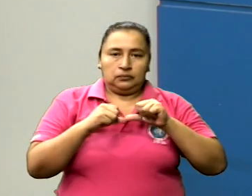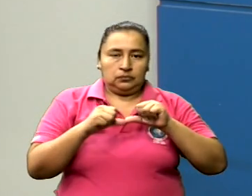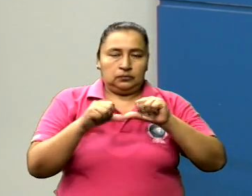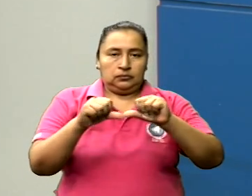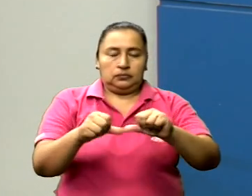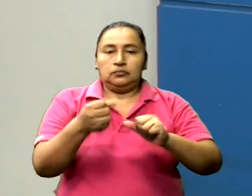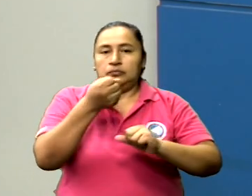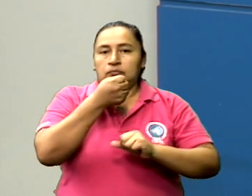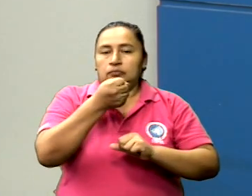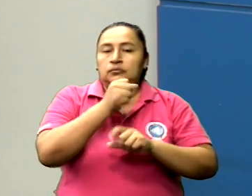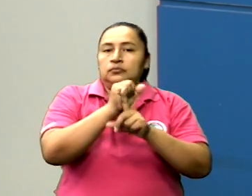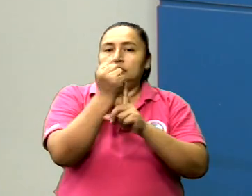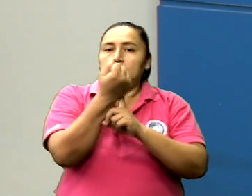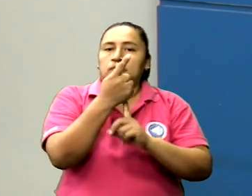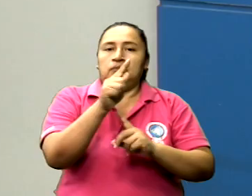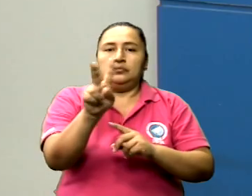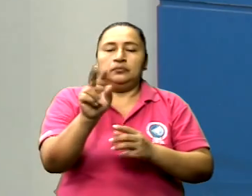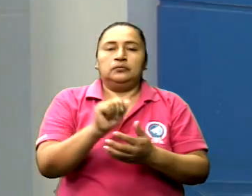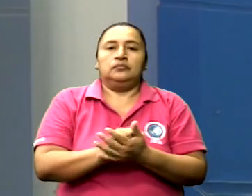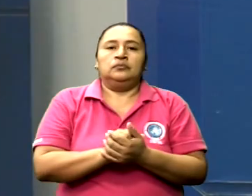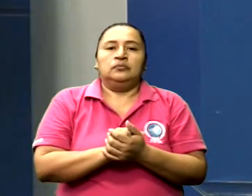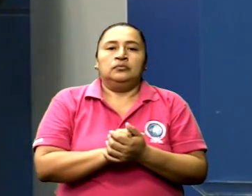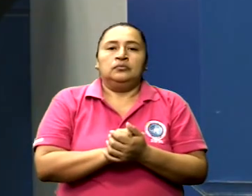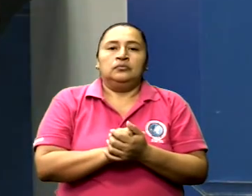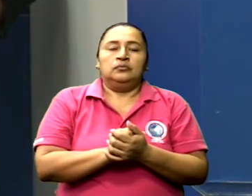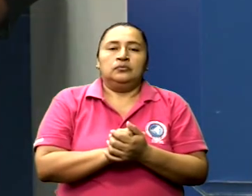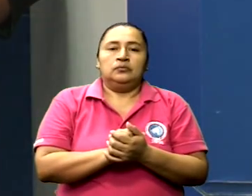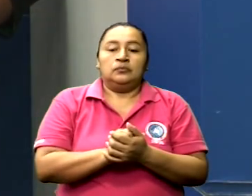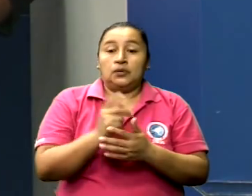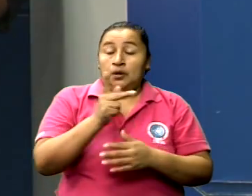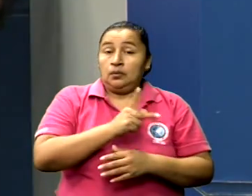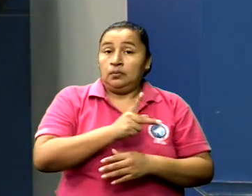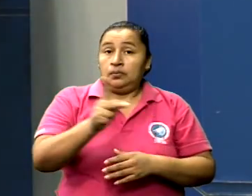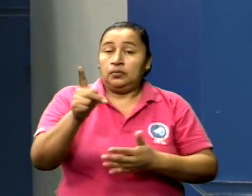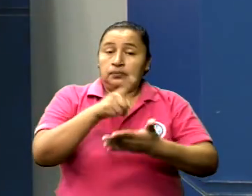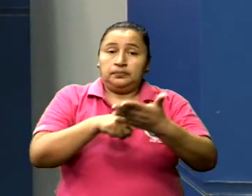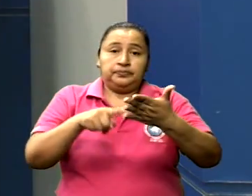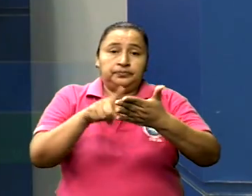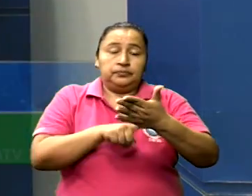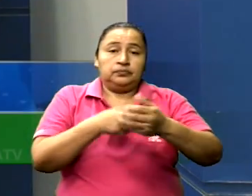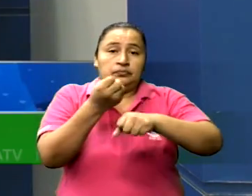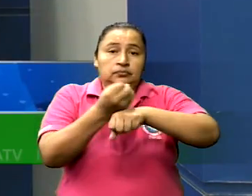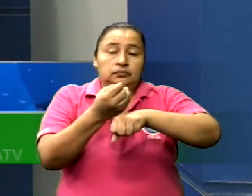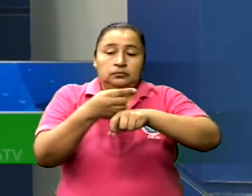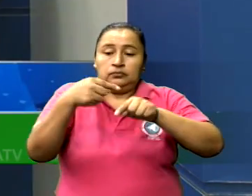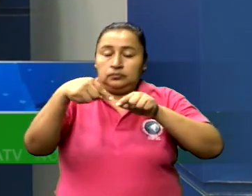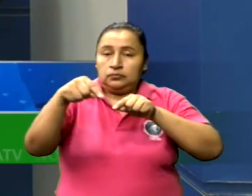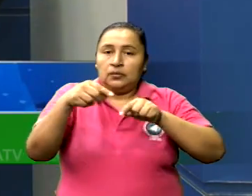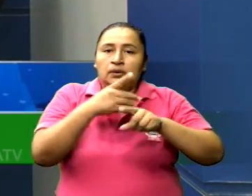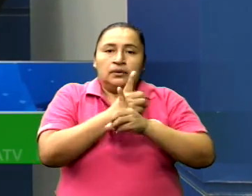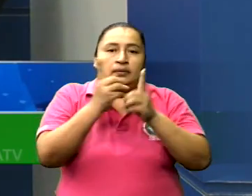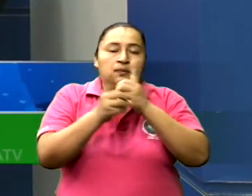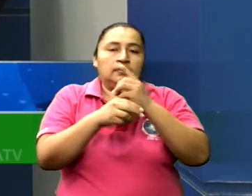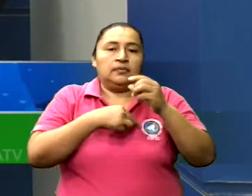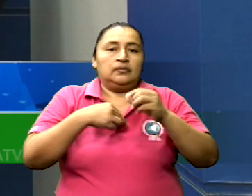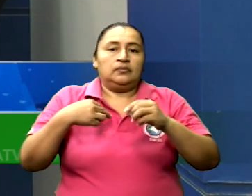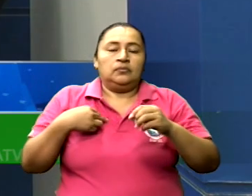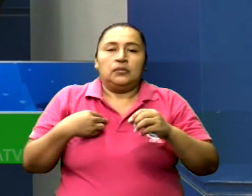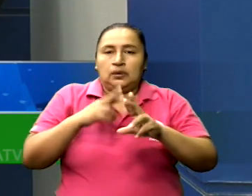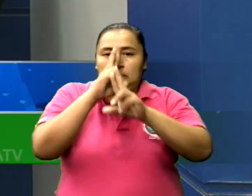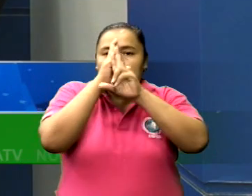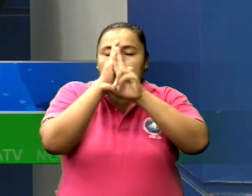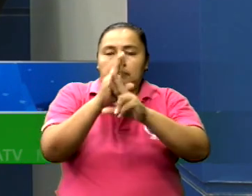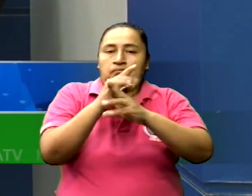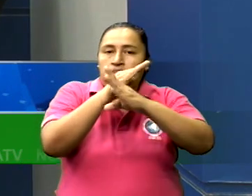Continuamos con Noticias Asamblea TV. Las próximas elecciones municipales deben realizarse con respeto, armonía